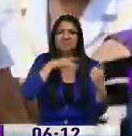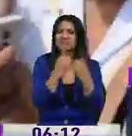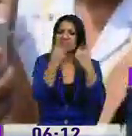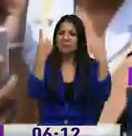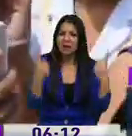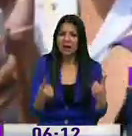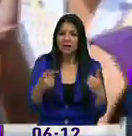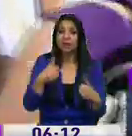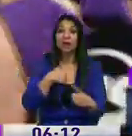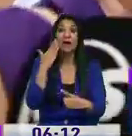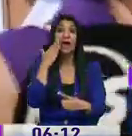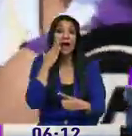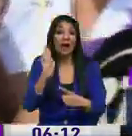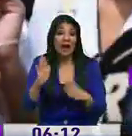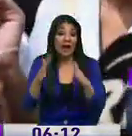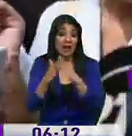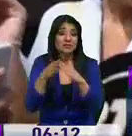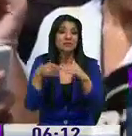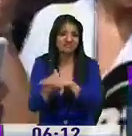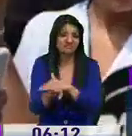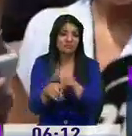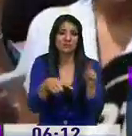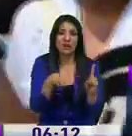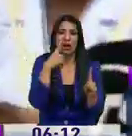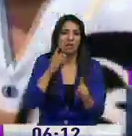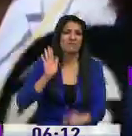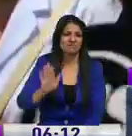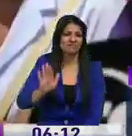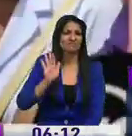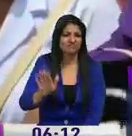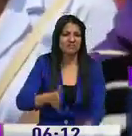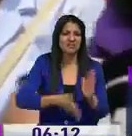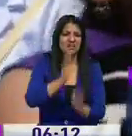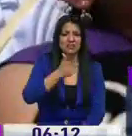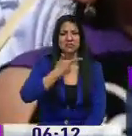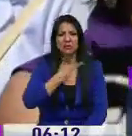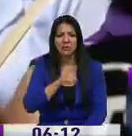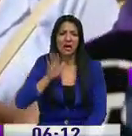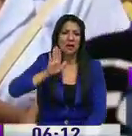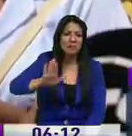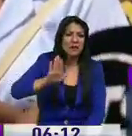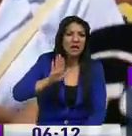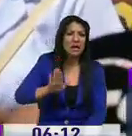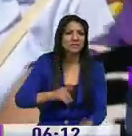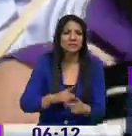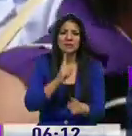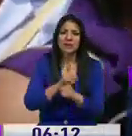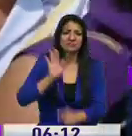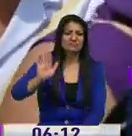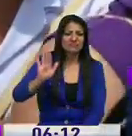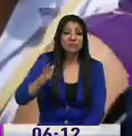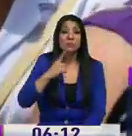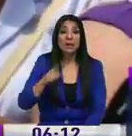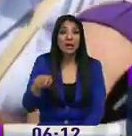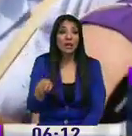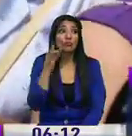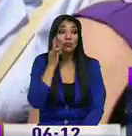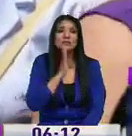nada comenzó amenazas y voy a tomar y la amenazaba pero nunca